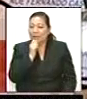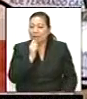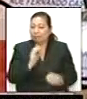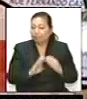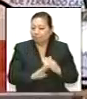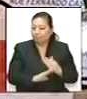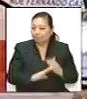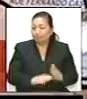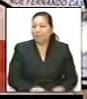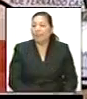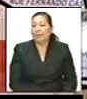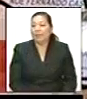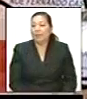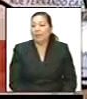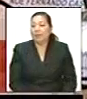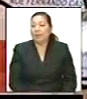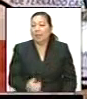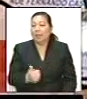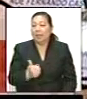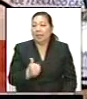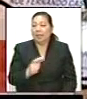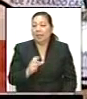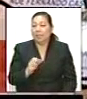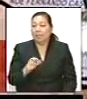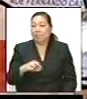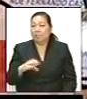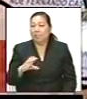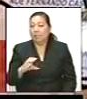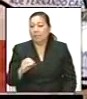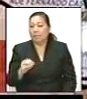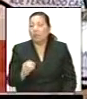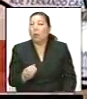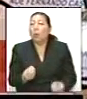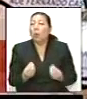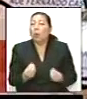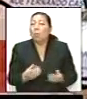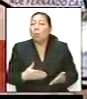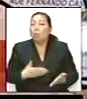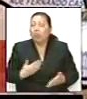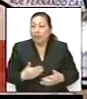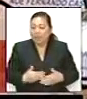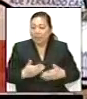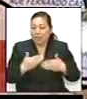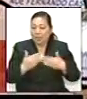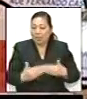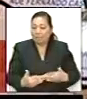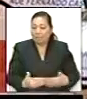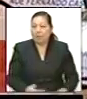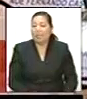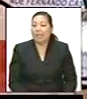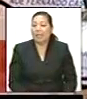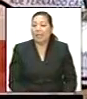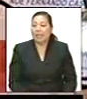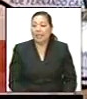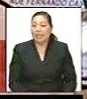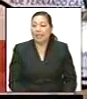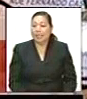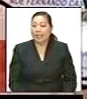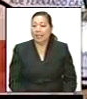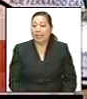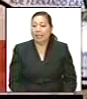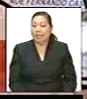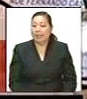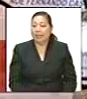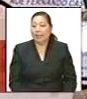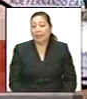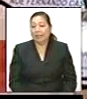de la Alianza Pacífico. ¿Cómo se puede ampliar? Entiendo que un